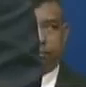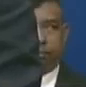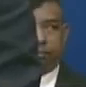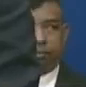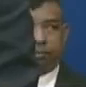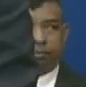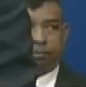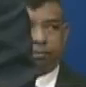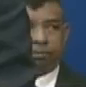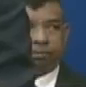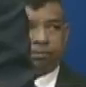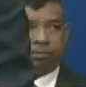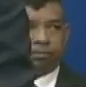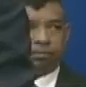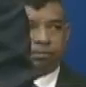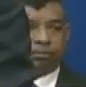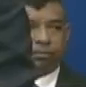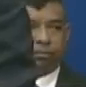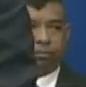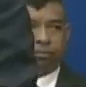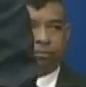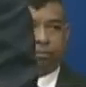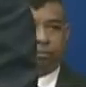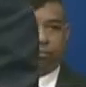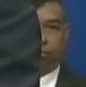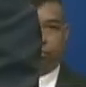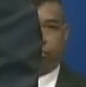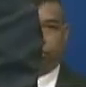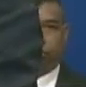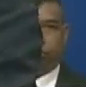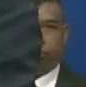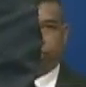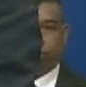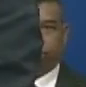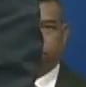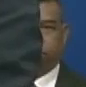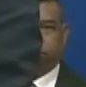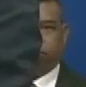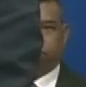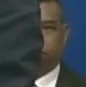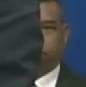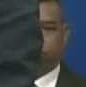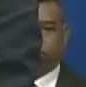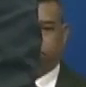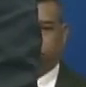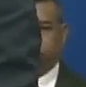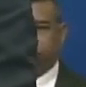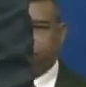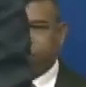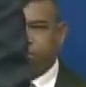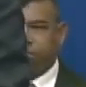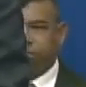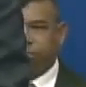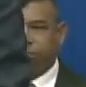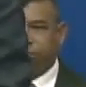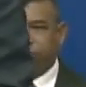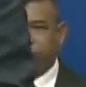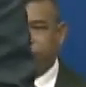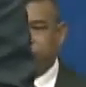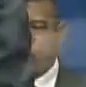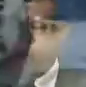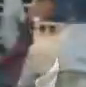y Venezuela, en aras de alcanzar un objetivo común que no es otro que la construcción de profundas y sólidas